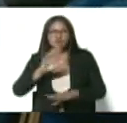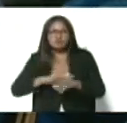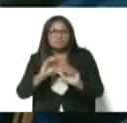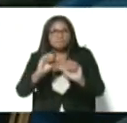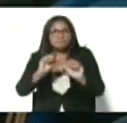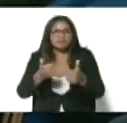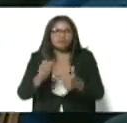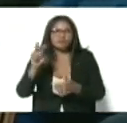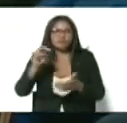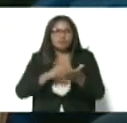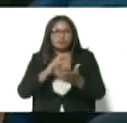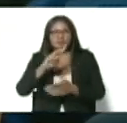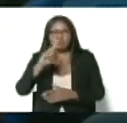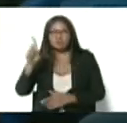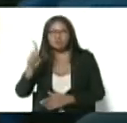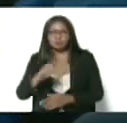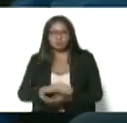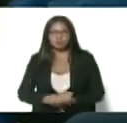está empezando